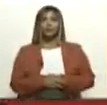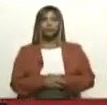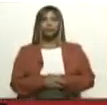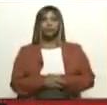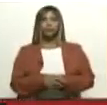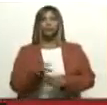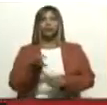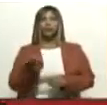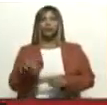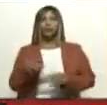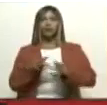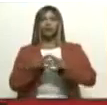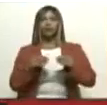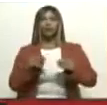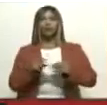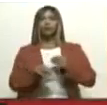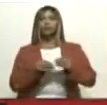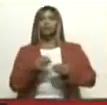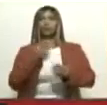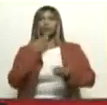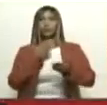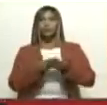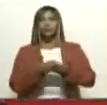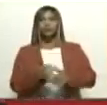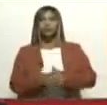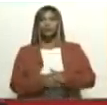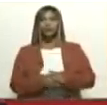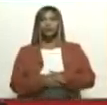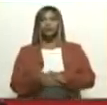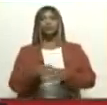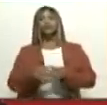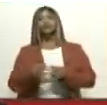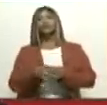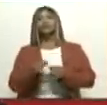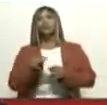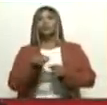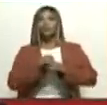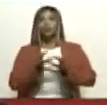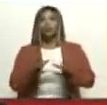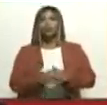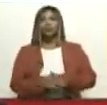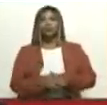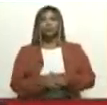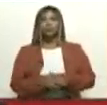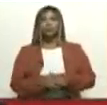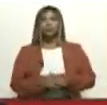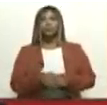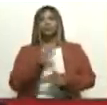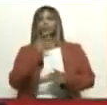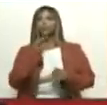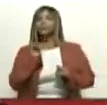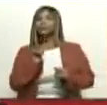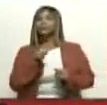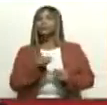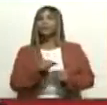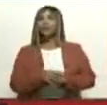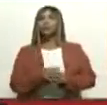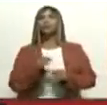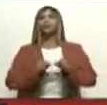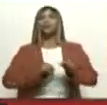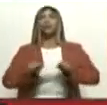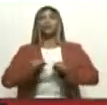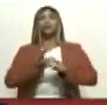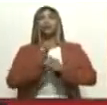capitales en todas las regiones, y algunas veces nos piden por algunos municipios muy específicos, ¿no? Por razones mismas de los